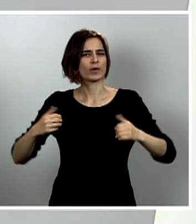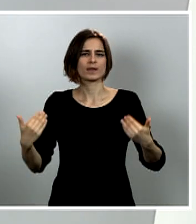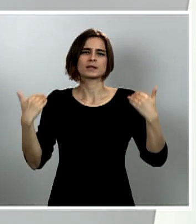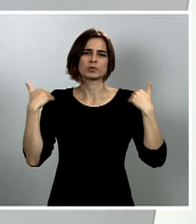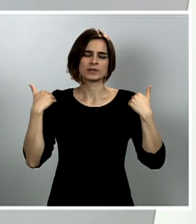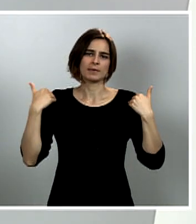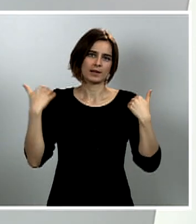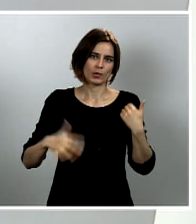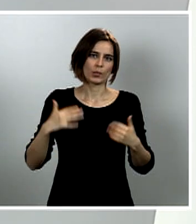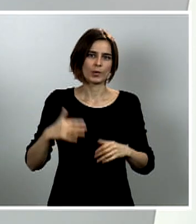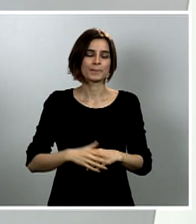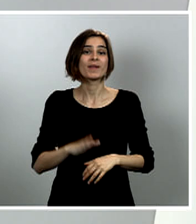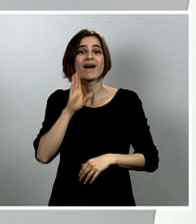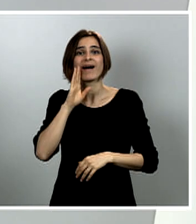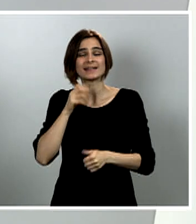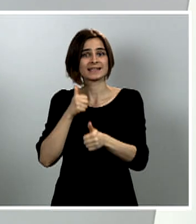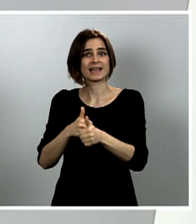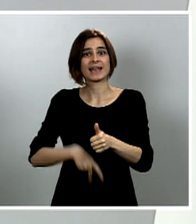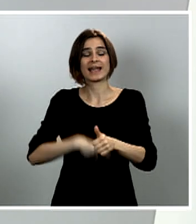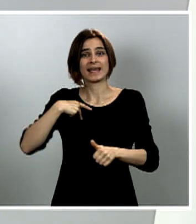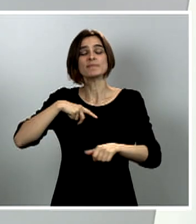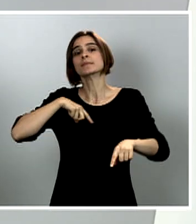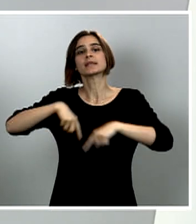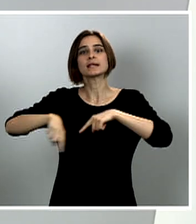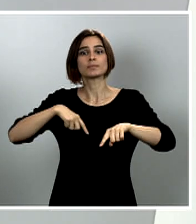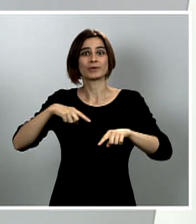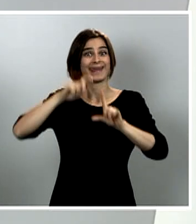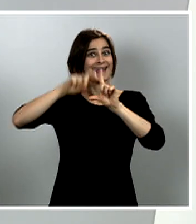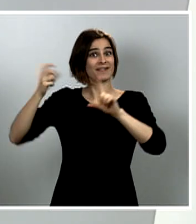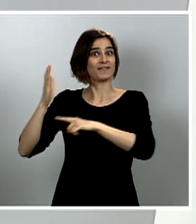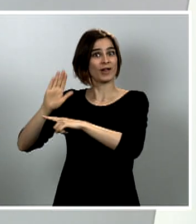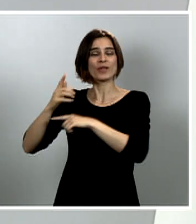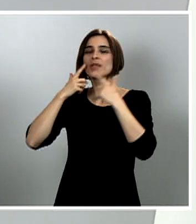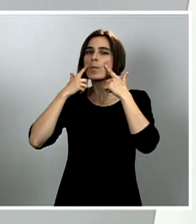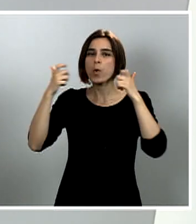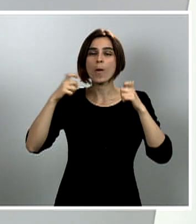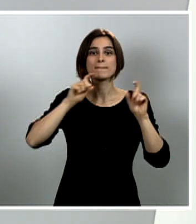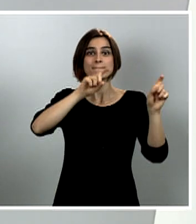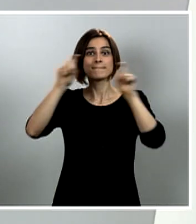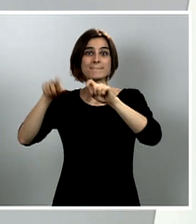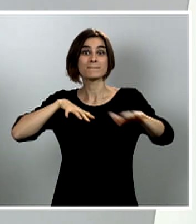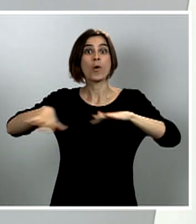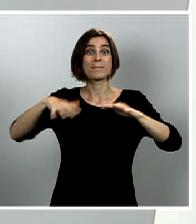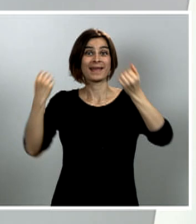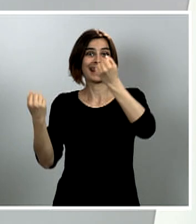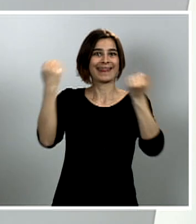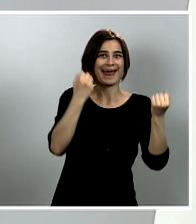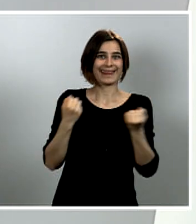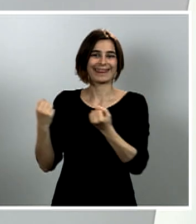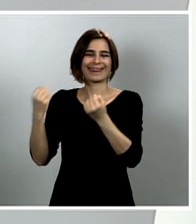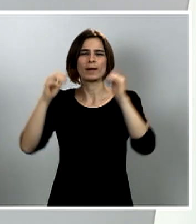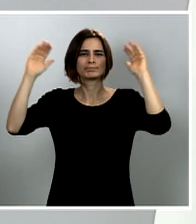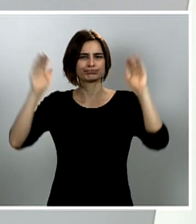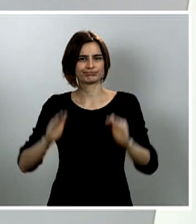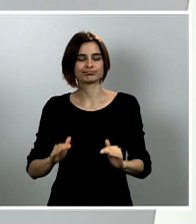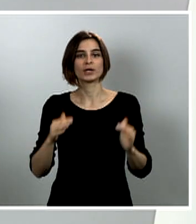María José unos gráficos donde la movilidad ha descendido hasta un 90%, Nos asomamos a nuestras calles, a nuestras plazas y están